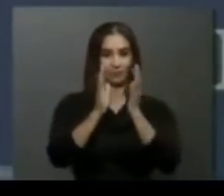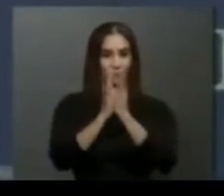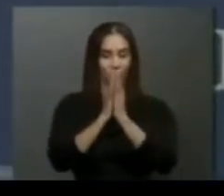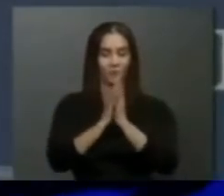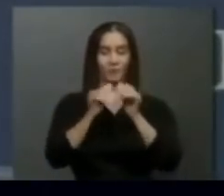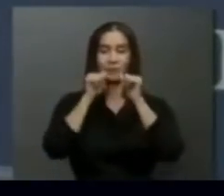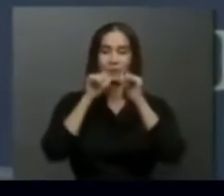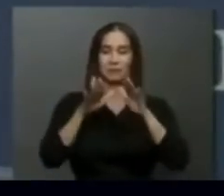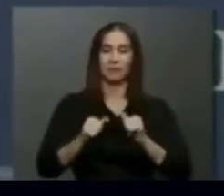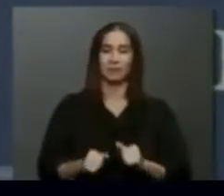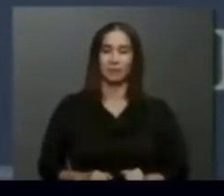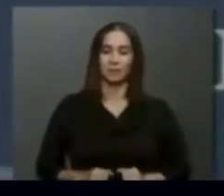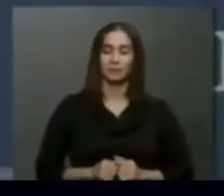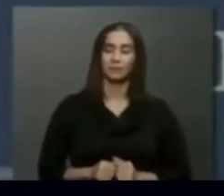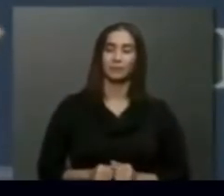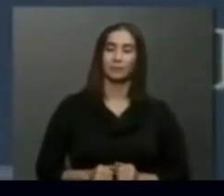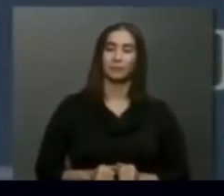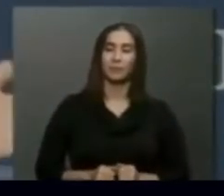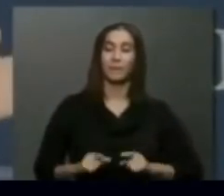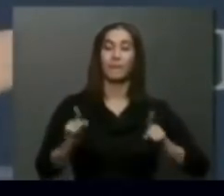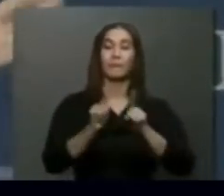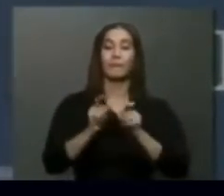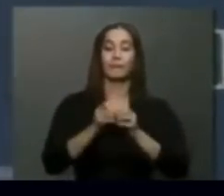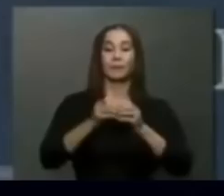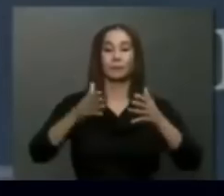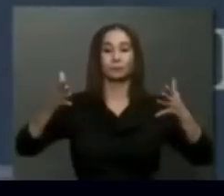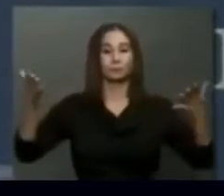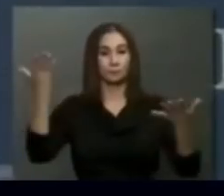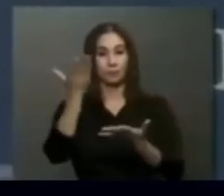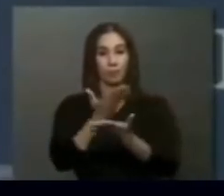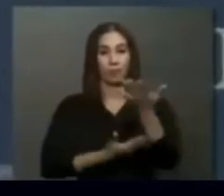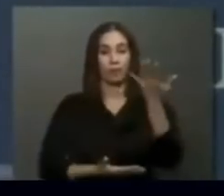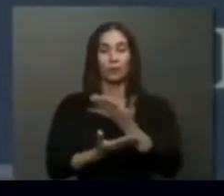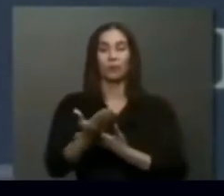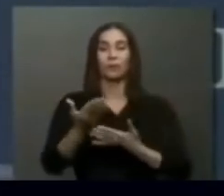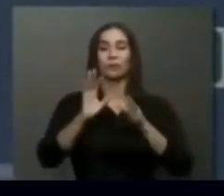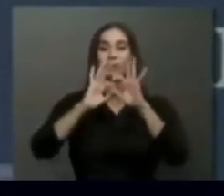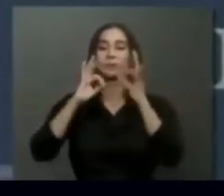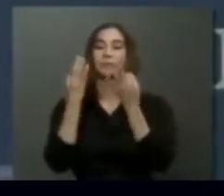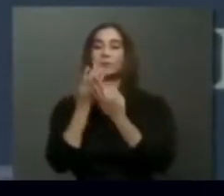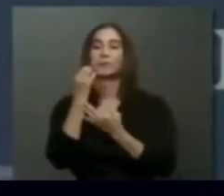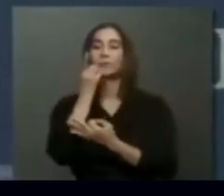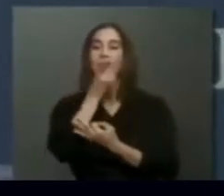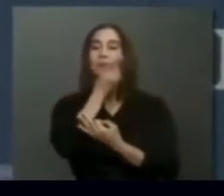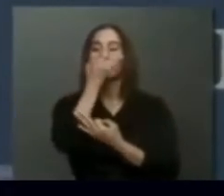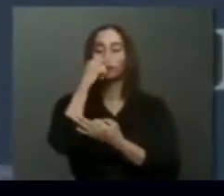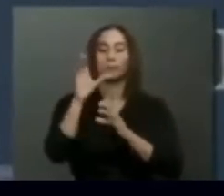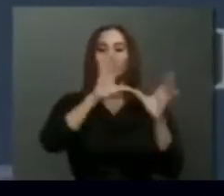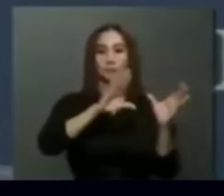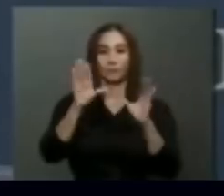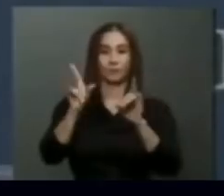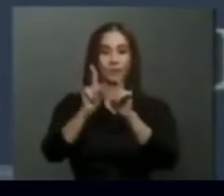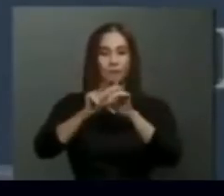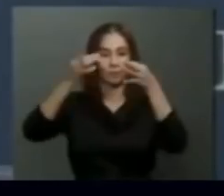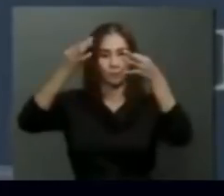esa bendición. A la vez abrimos los brazos a las familias dominicanas para que su fiesta también sea